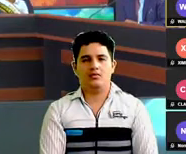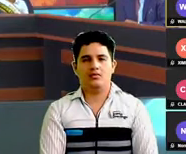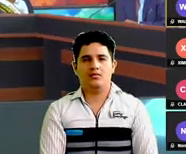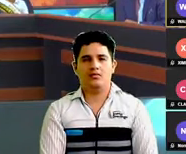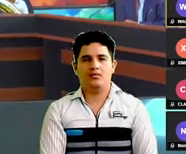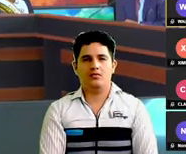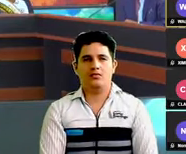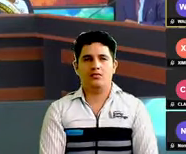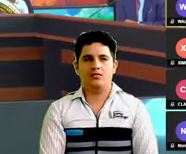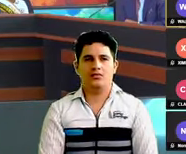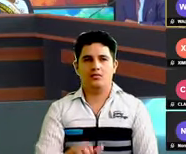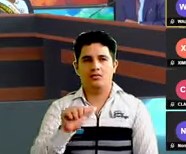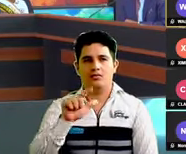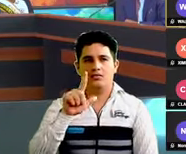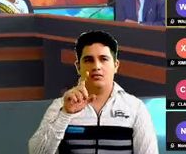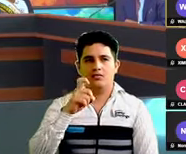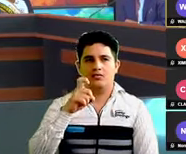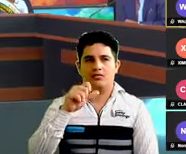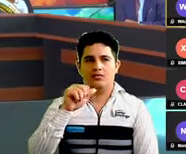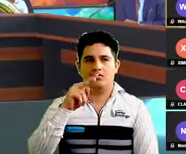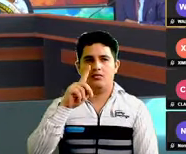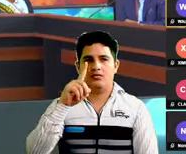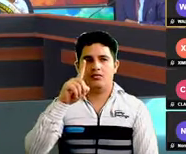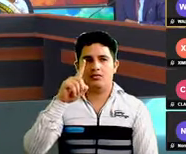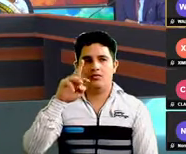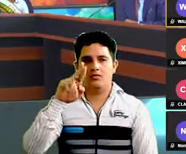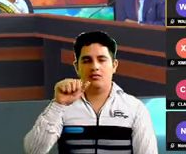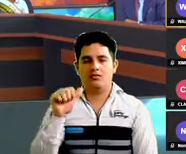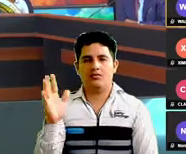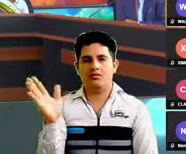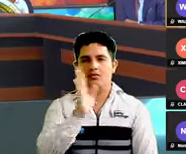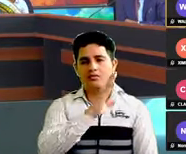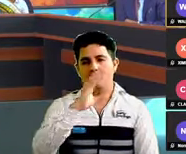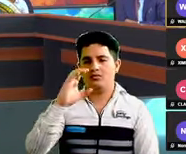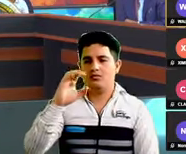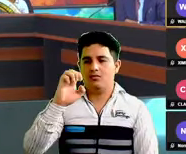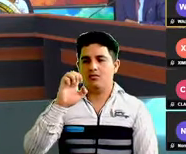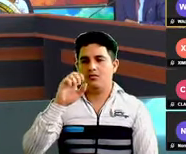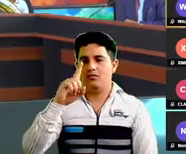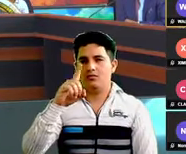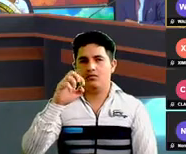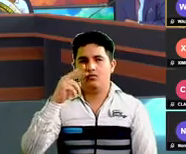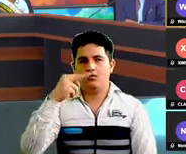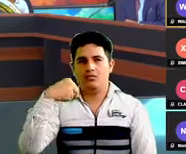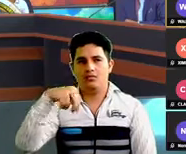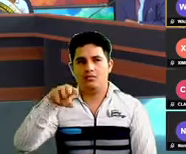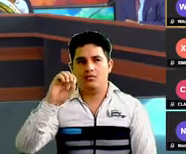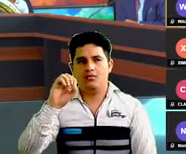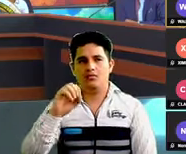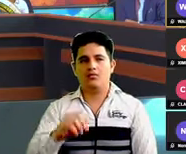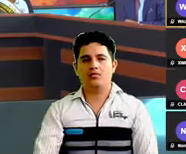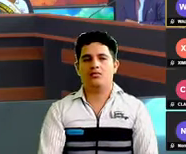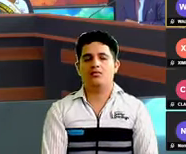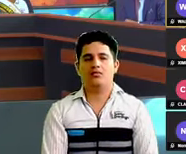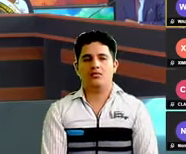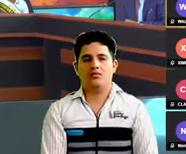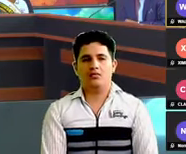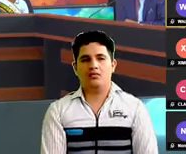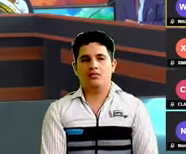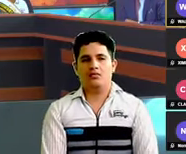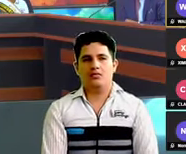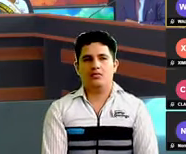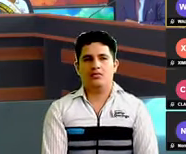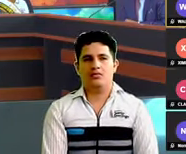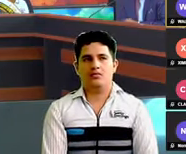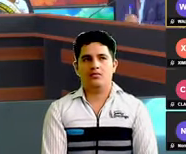Patricia, lote ubicado en la cooperativa de vivienda El Proletariado. Cedeño Piedra Eugenia Fernanda, lote ubicado en el asentamiento Laura